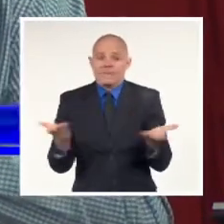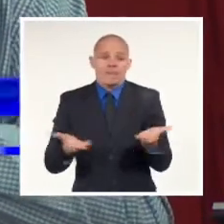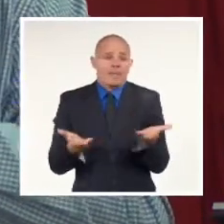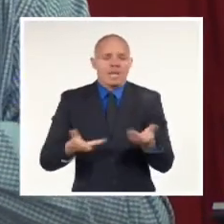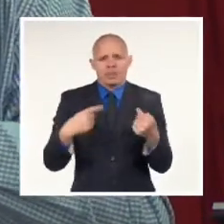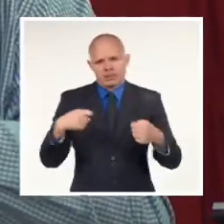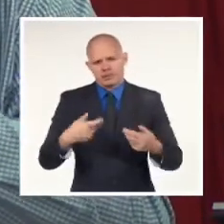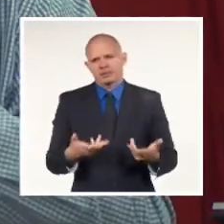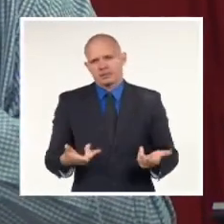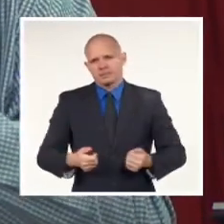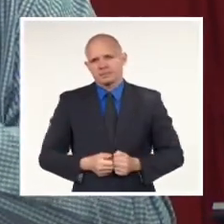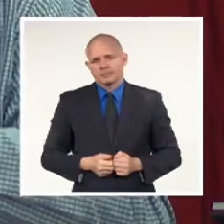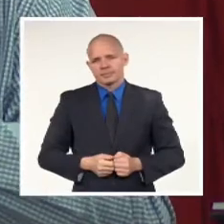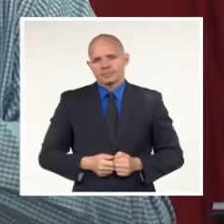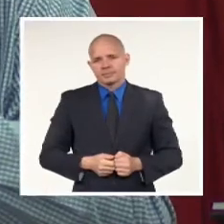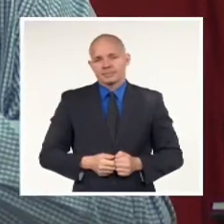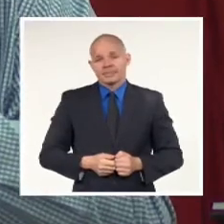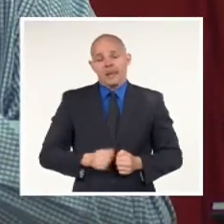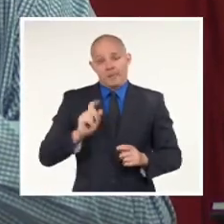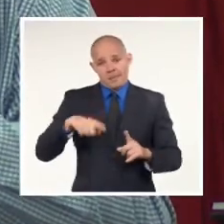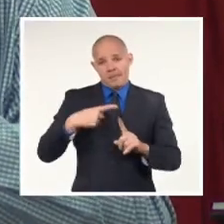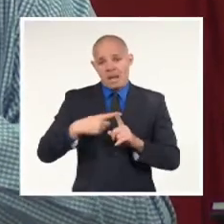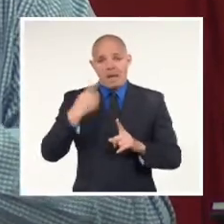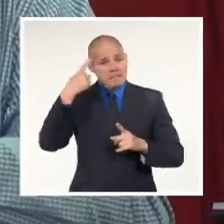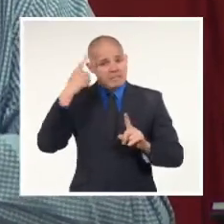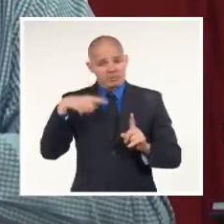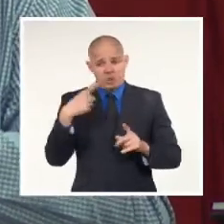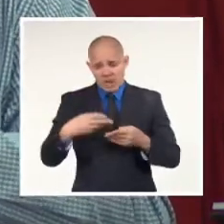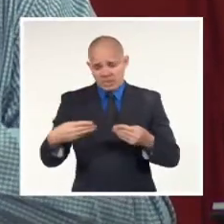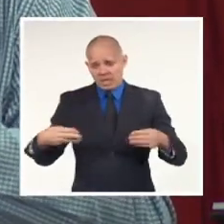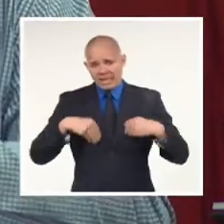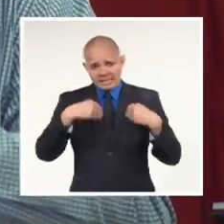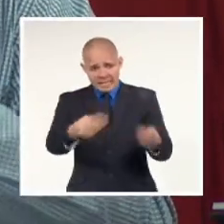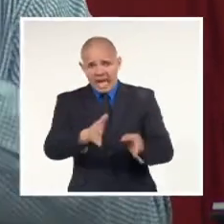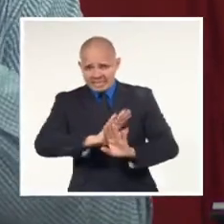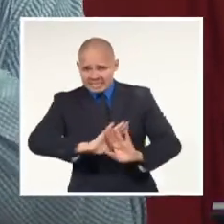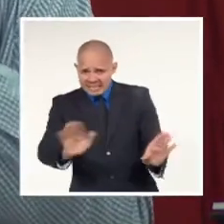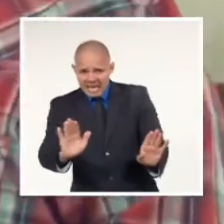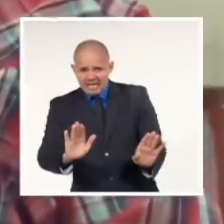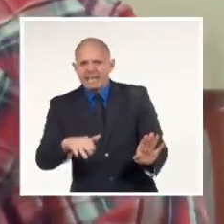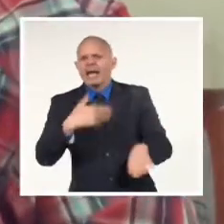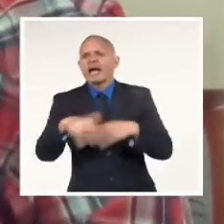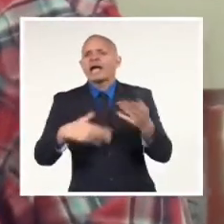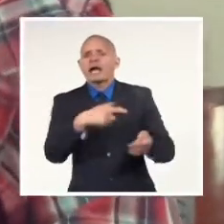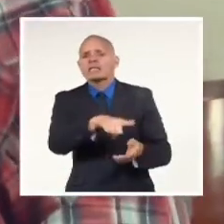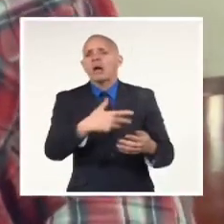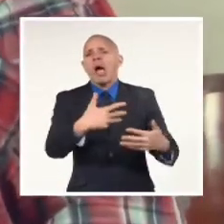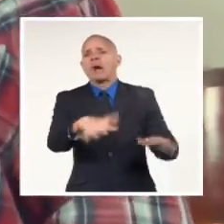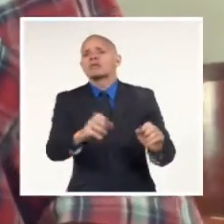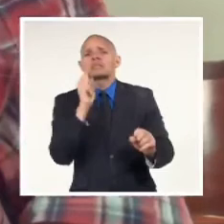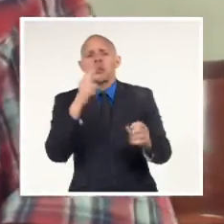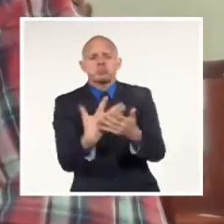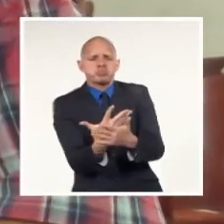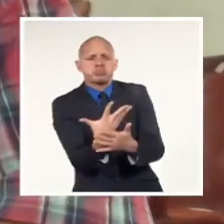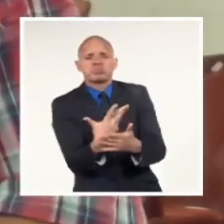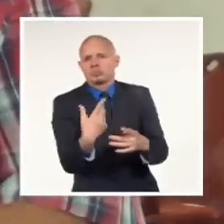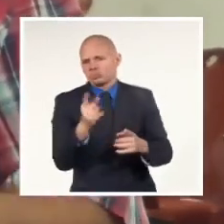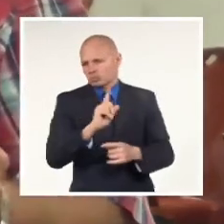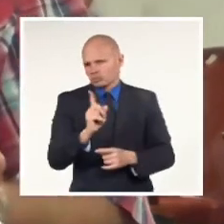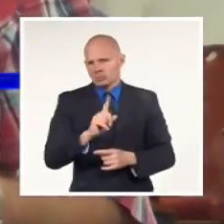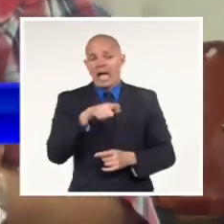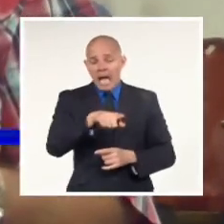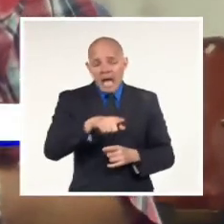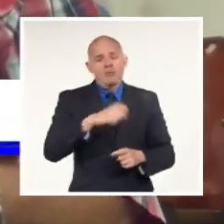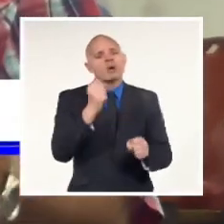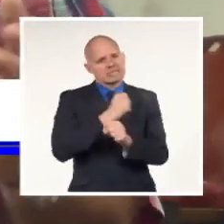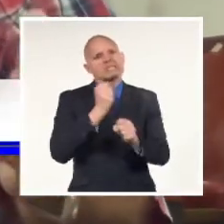año. Y lo otro no es solo entregar tierra, es ver que la tierra que se entregue se use también. En este mismo proyecto que hemos estado desarrollando en la